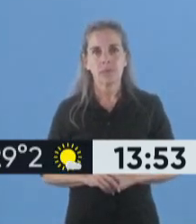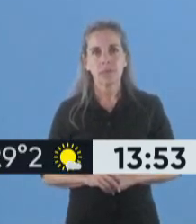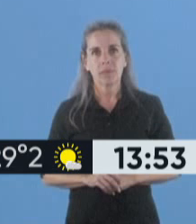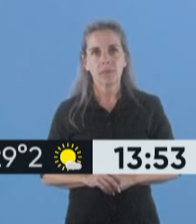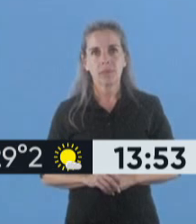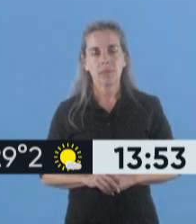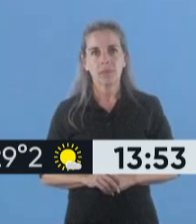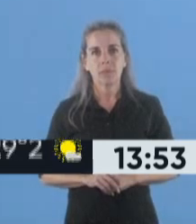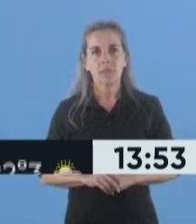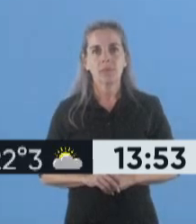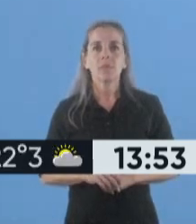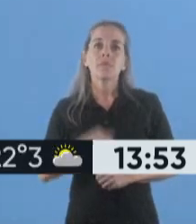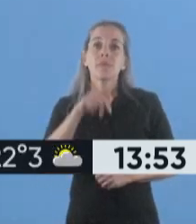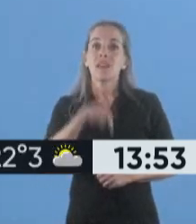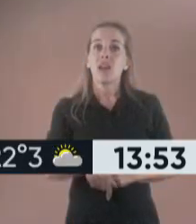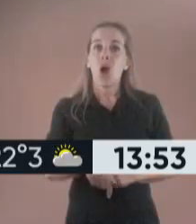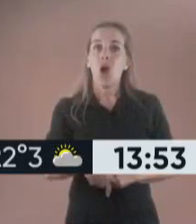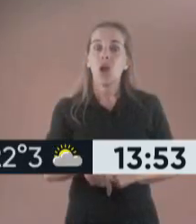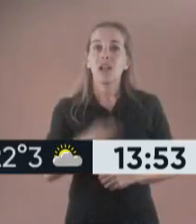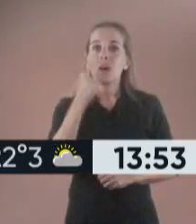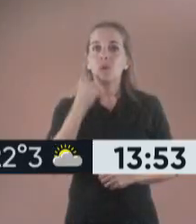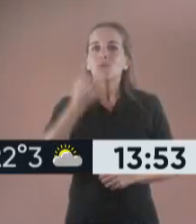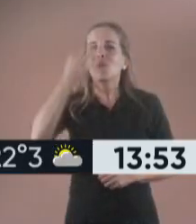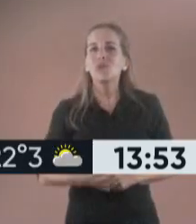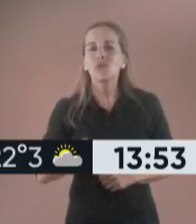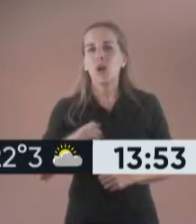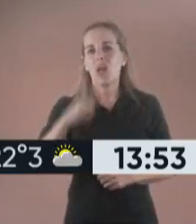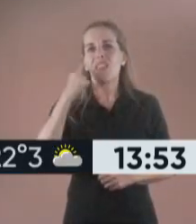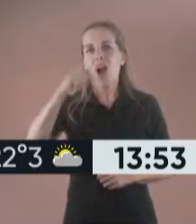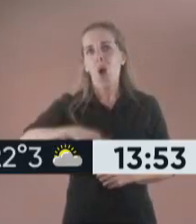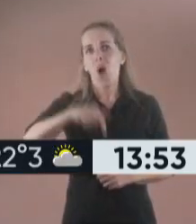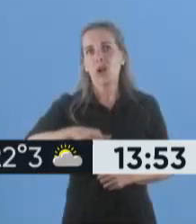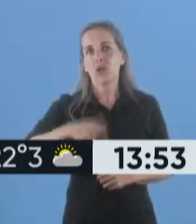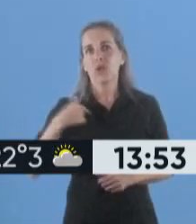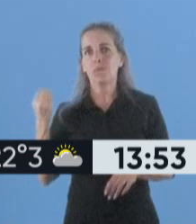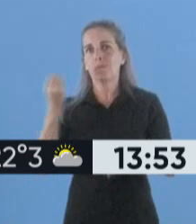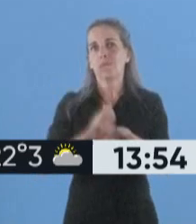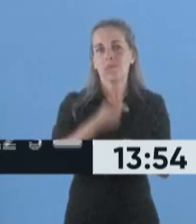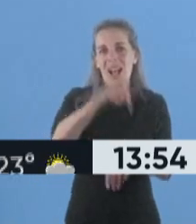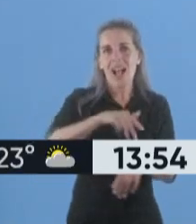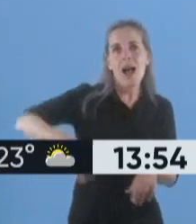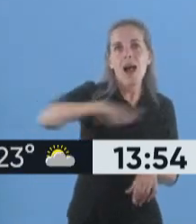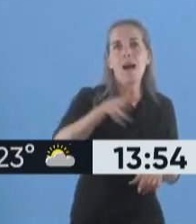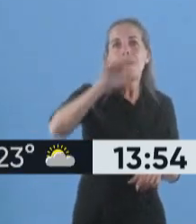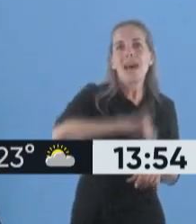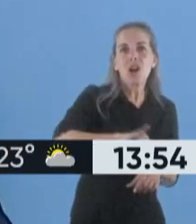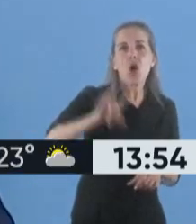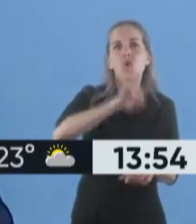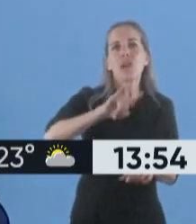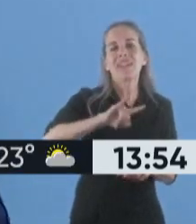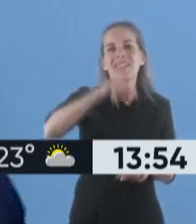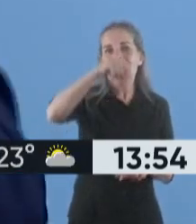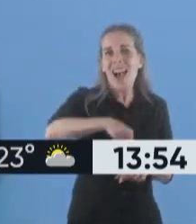Que este día me traiga a Merlo, a la Universidad del Oeste, para